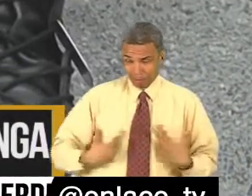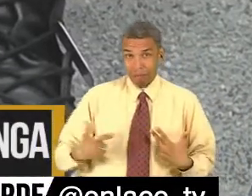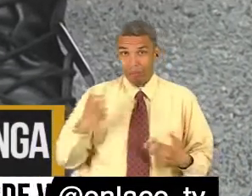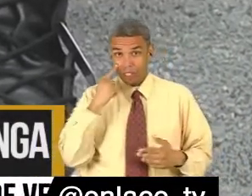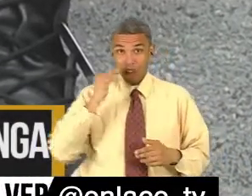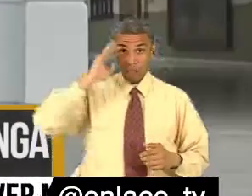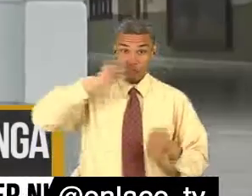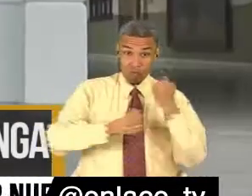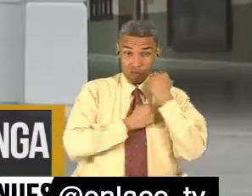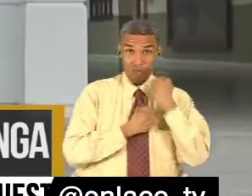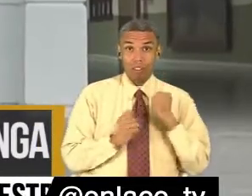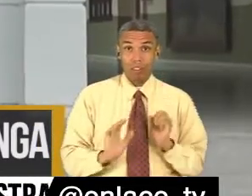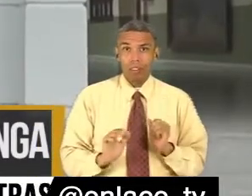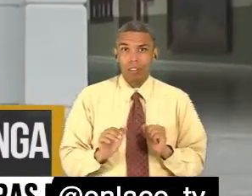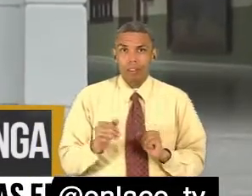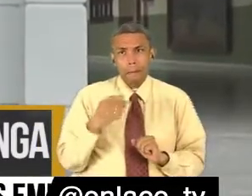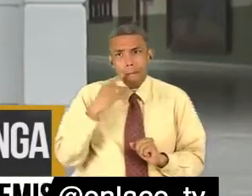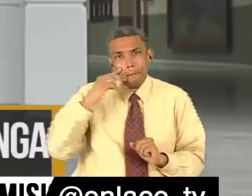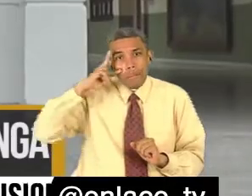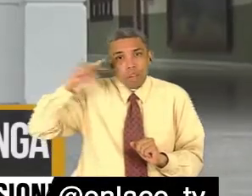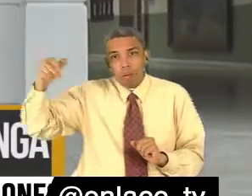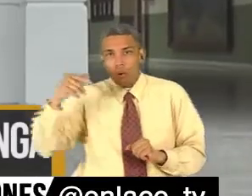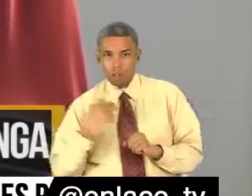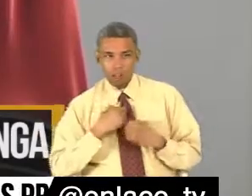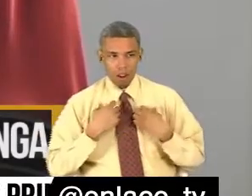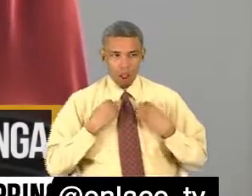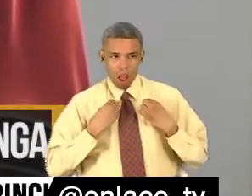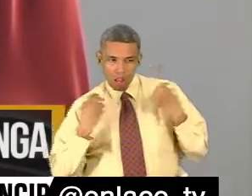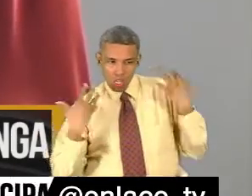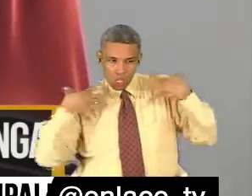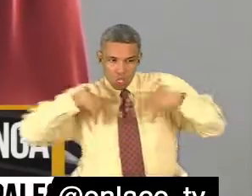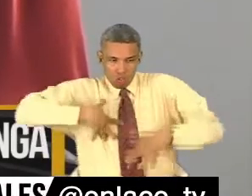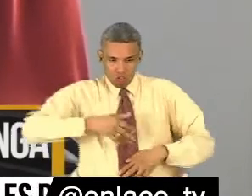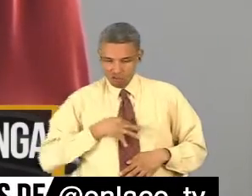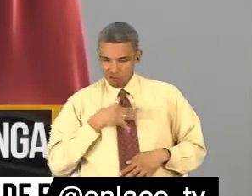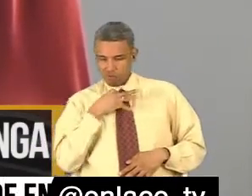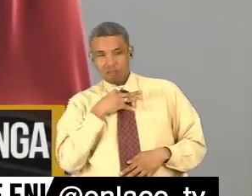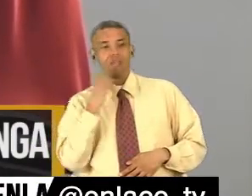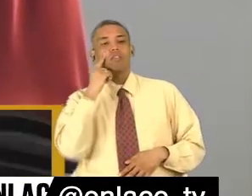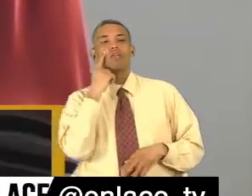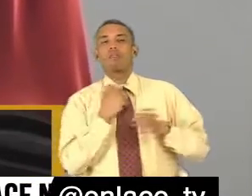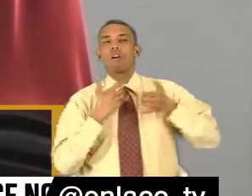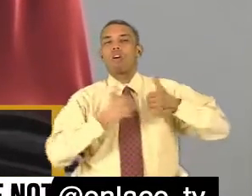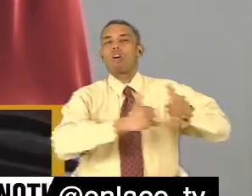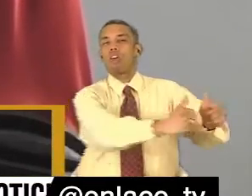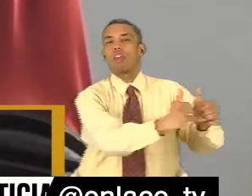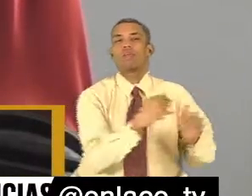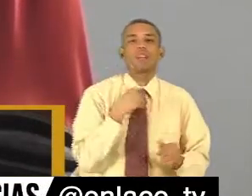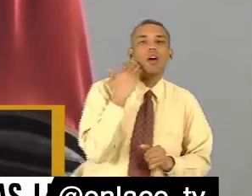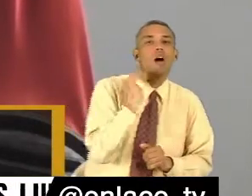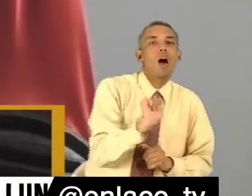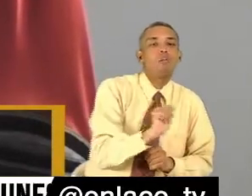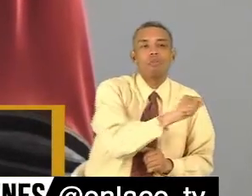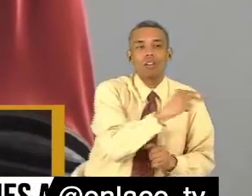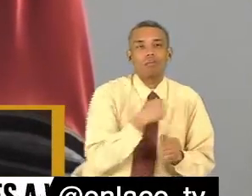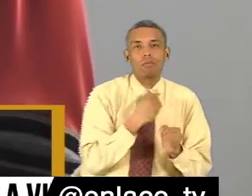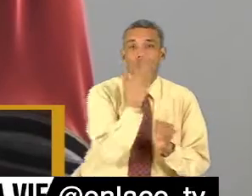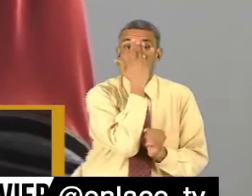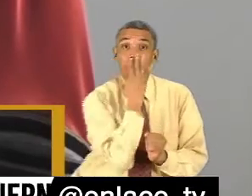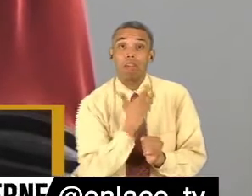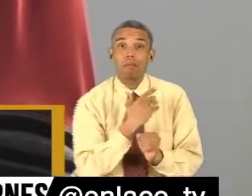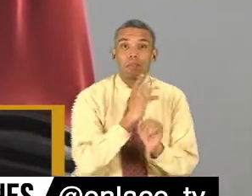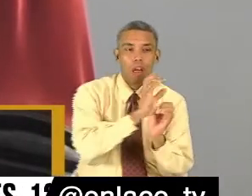entre Ejército y Policía Nacional, el hombre fue capturado. Tropas adscritas a la 5ª Brigada Orgánica de la 2ª División del